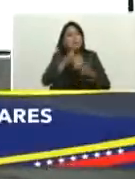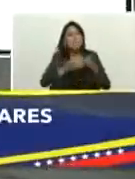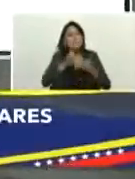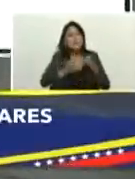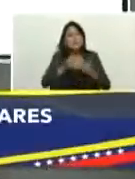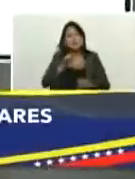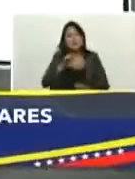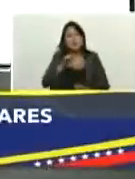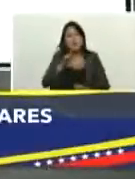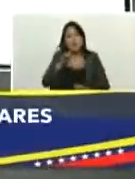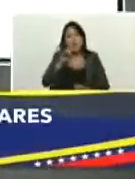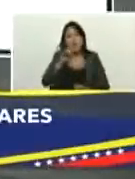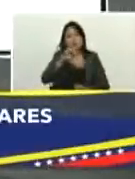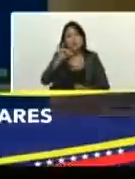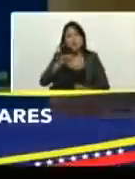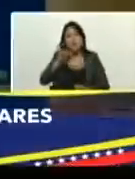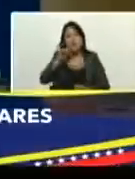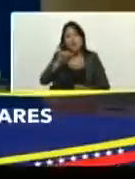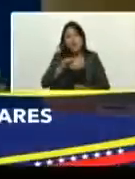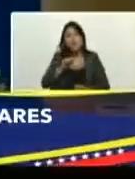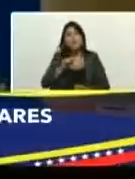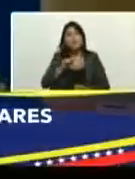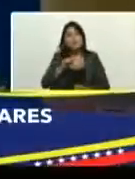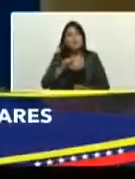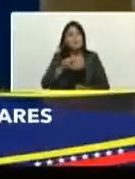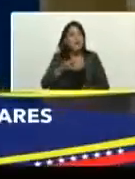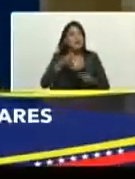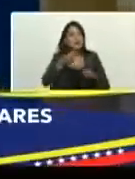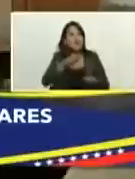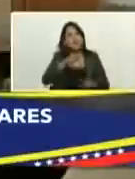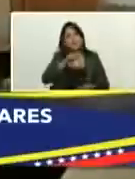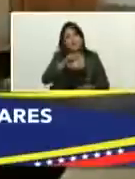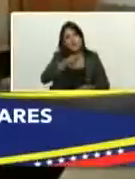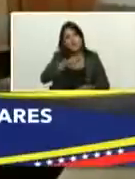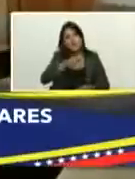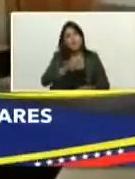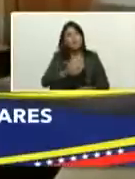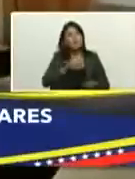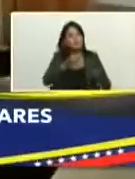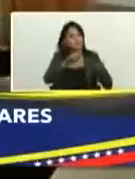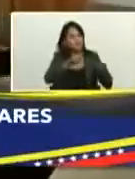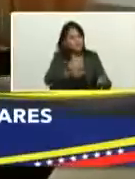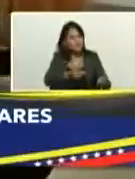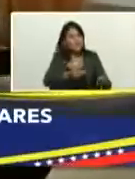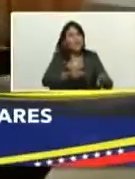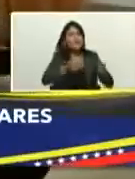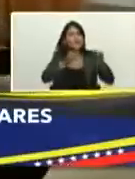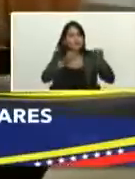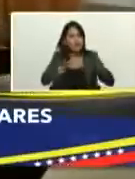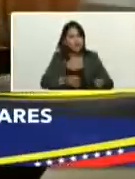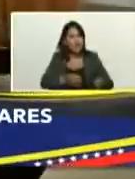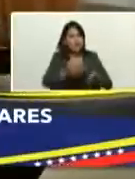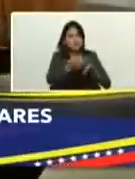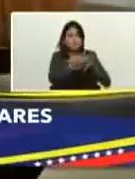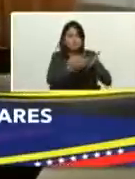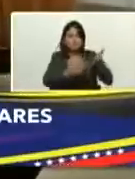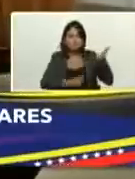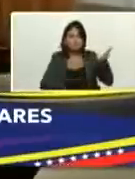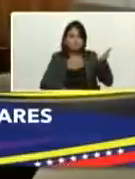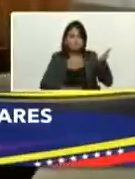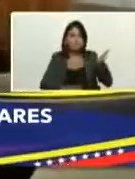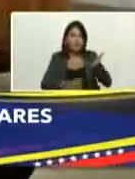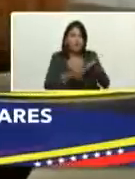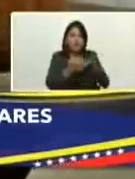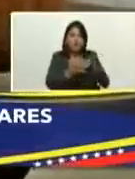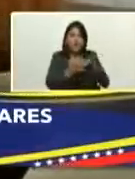Lozada, que es beneficiaria de esta vivienda. Vamos a hacer entrega formal del documento y de la llave a